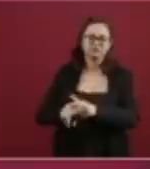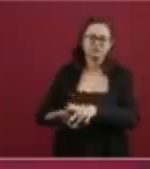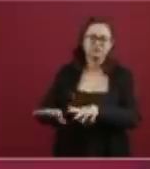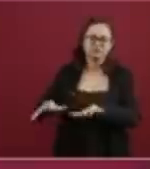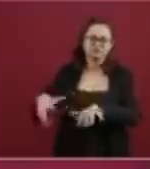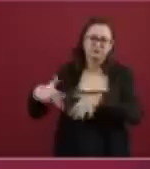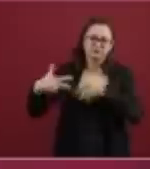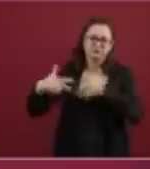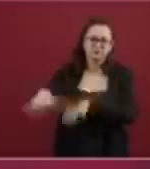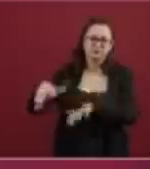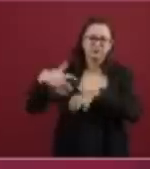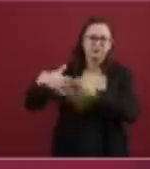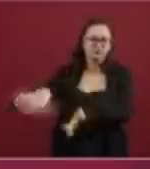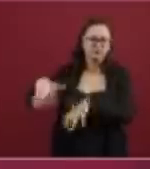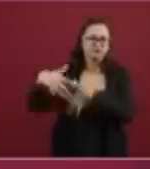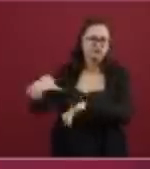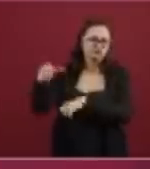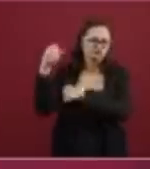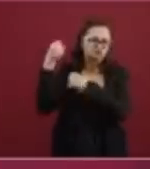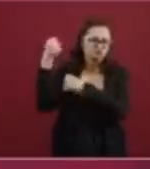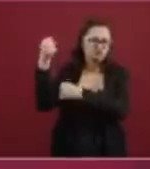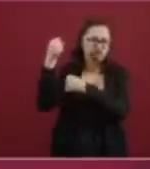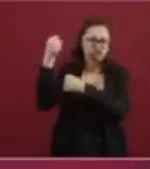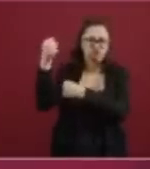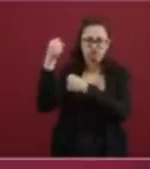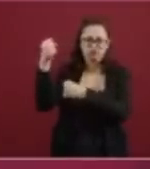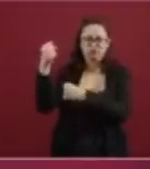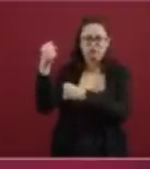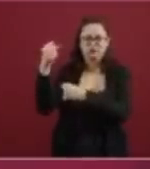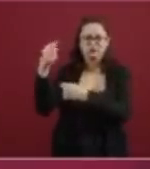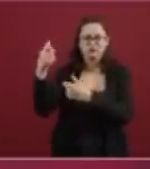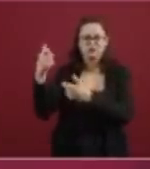esta protesta, y se